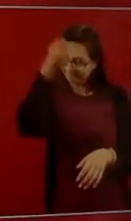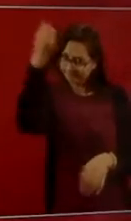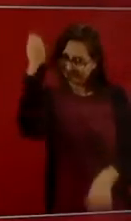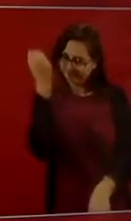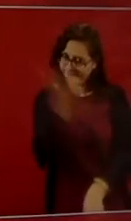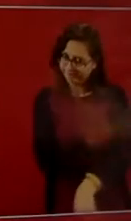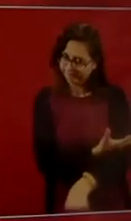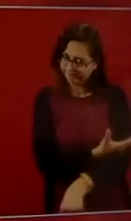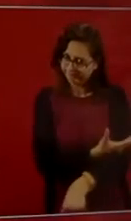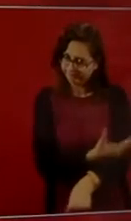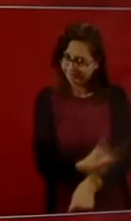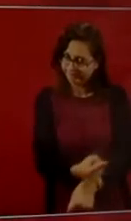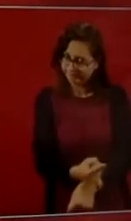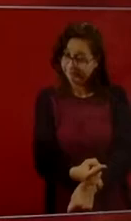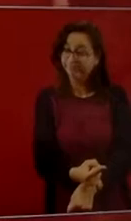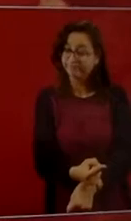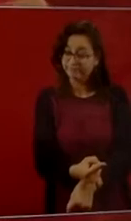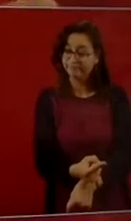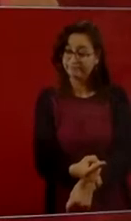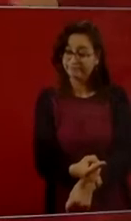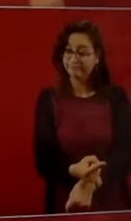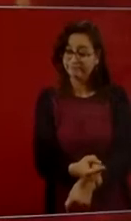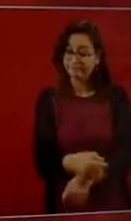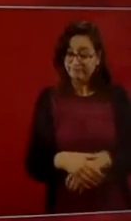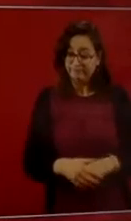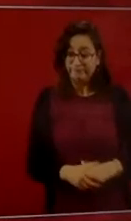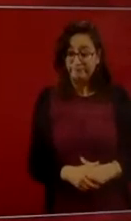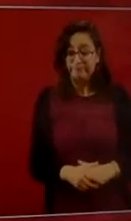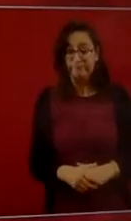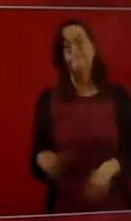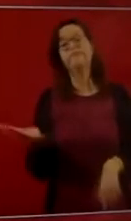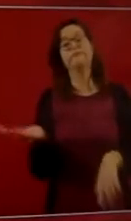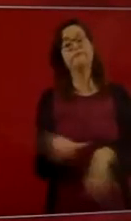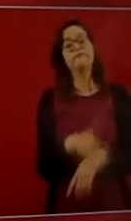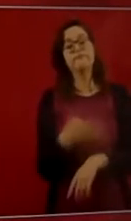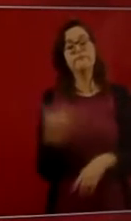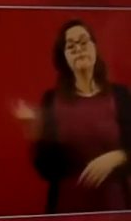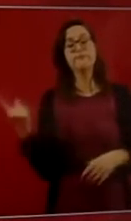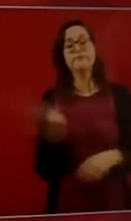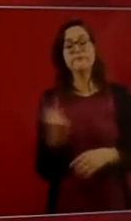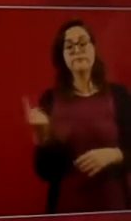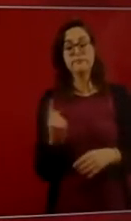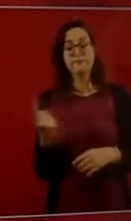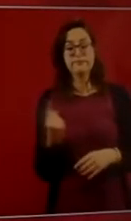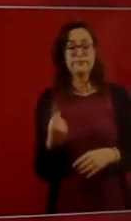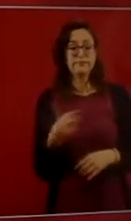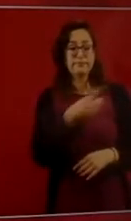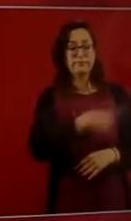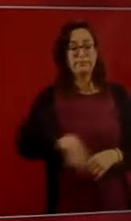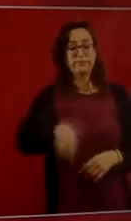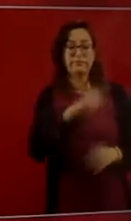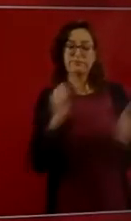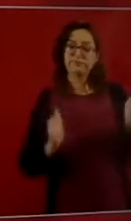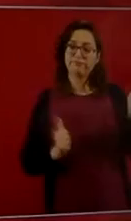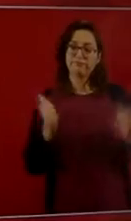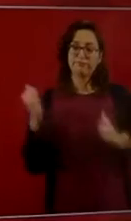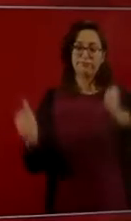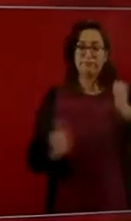ya falleció, nomás les aviso, tiene unos escasos minutos que